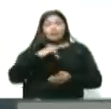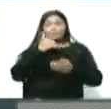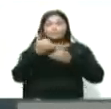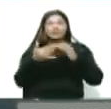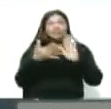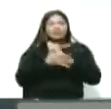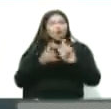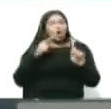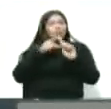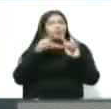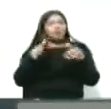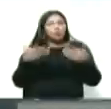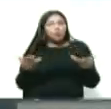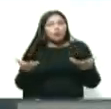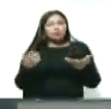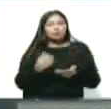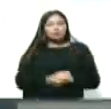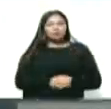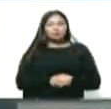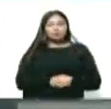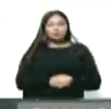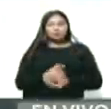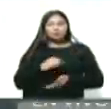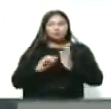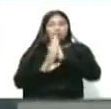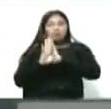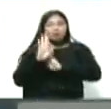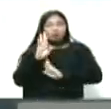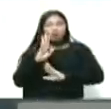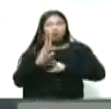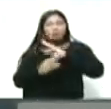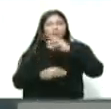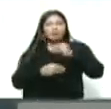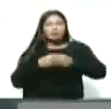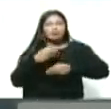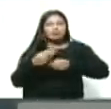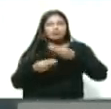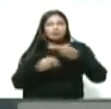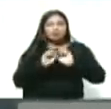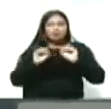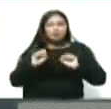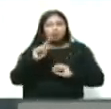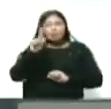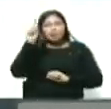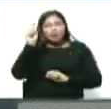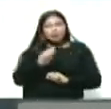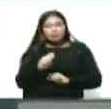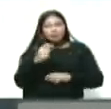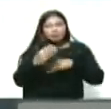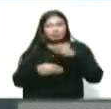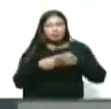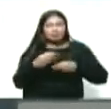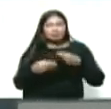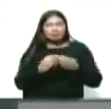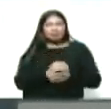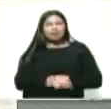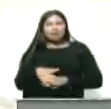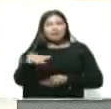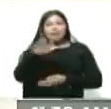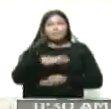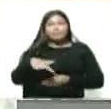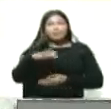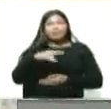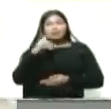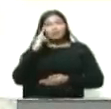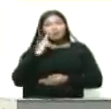consiste en el desarrollo de un despliegue que va a ocurrir al menos una vez a la semana en las plazas Bolívar